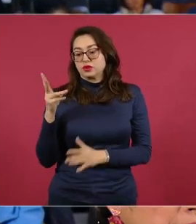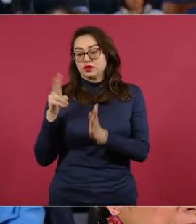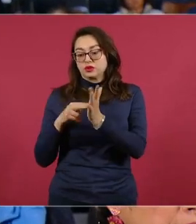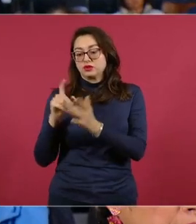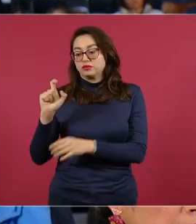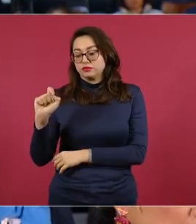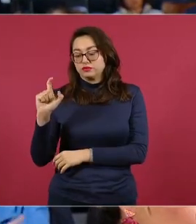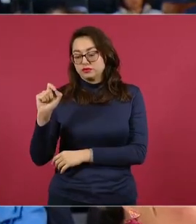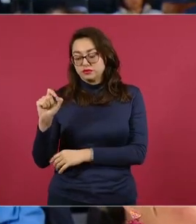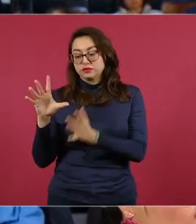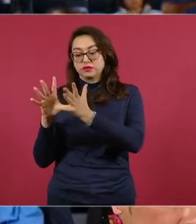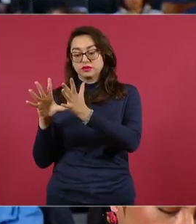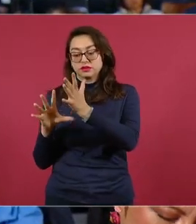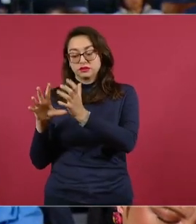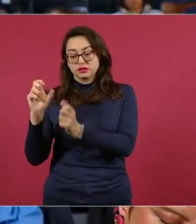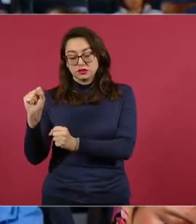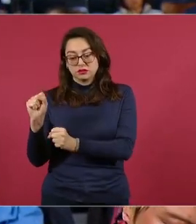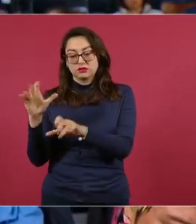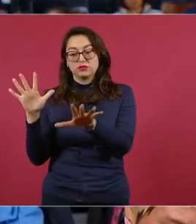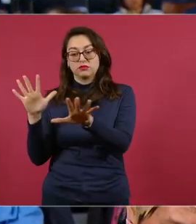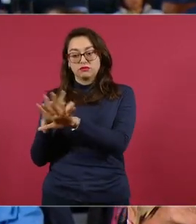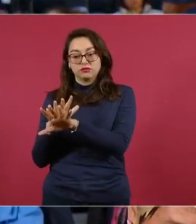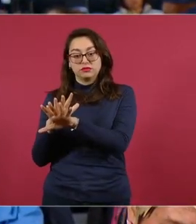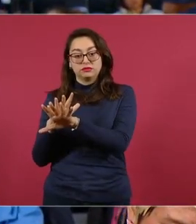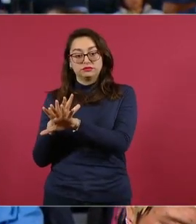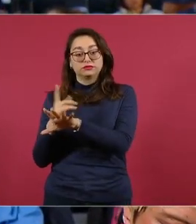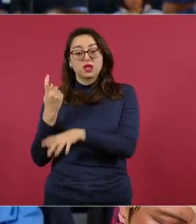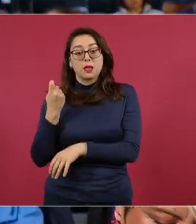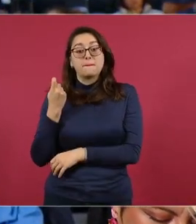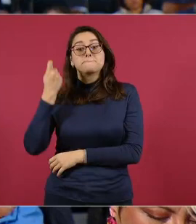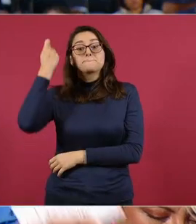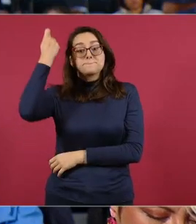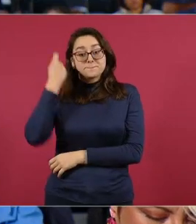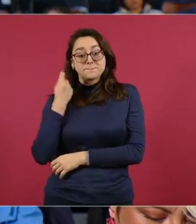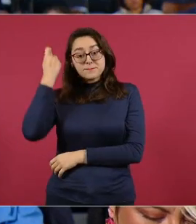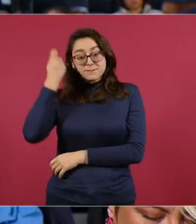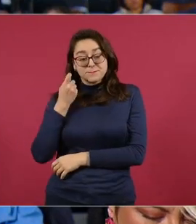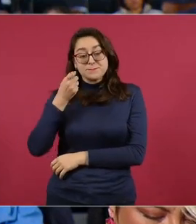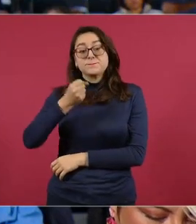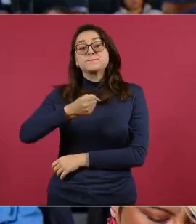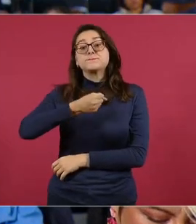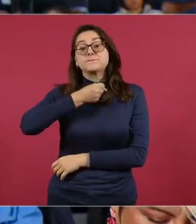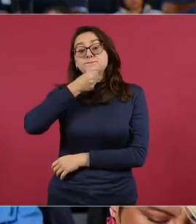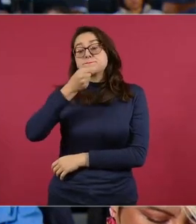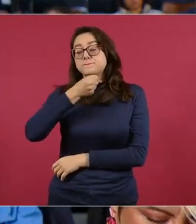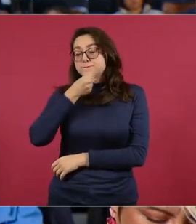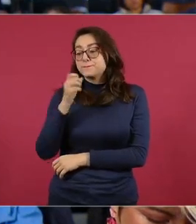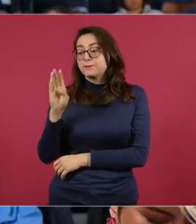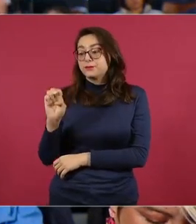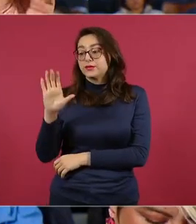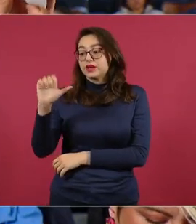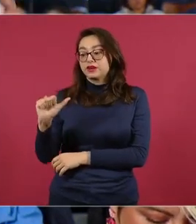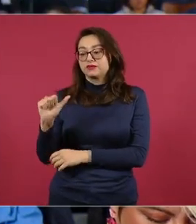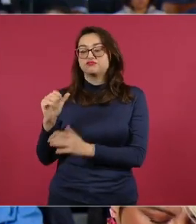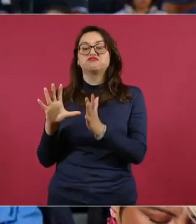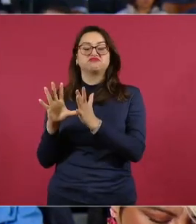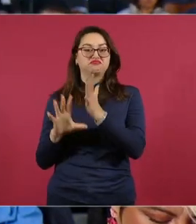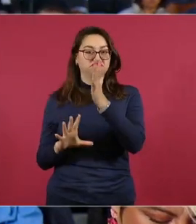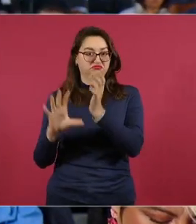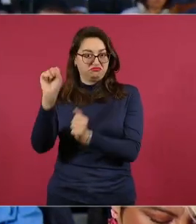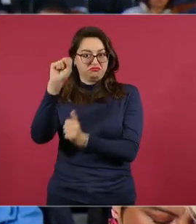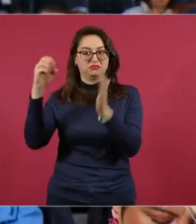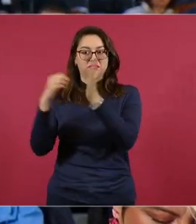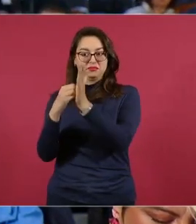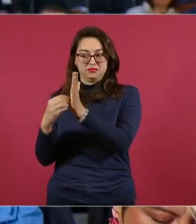se reforma para que las pensiones del bienestar, la pensión a adultos mayores y las becas, se eleven a grado